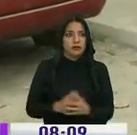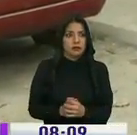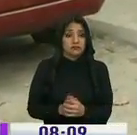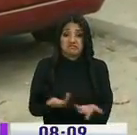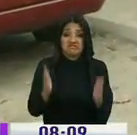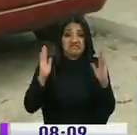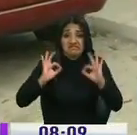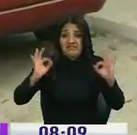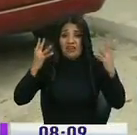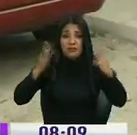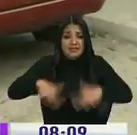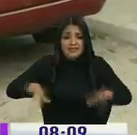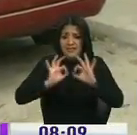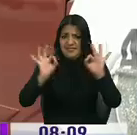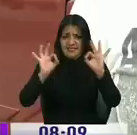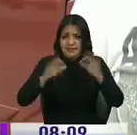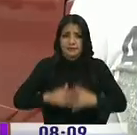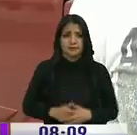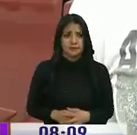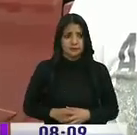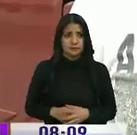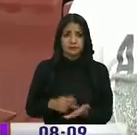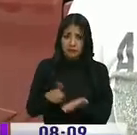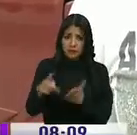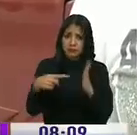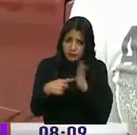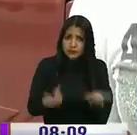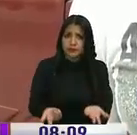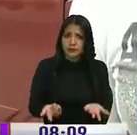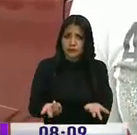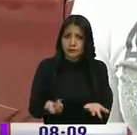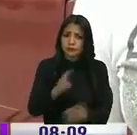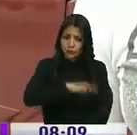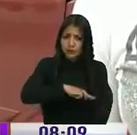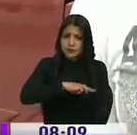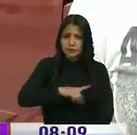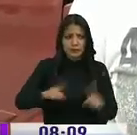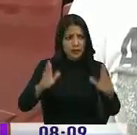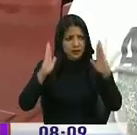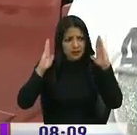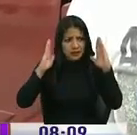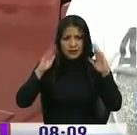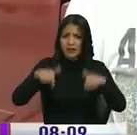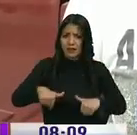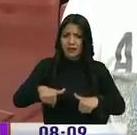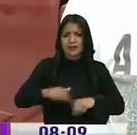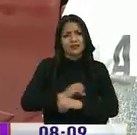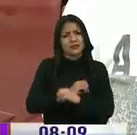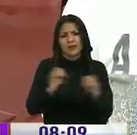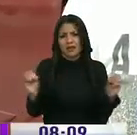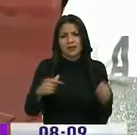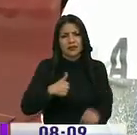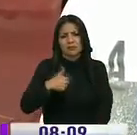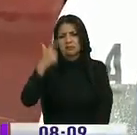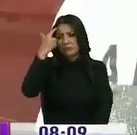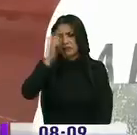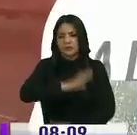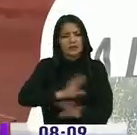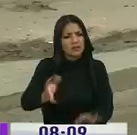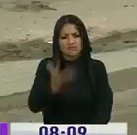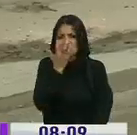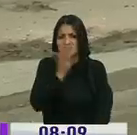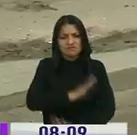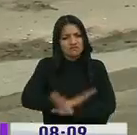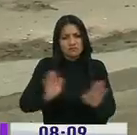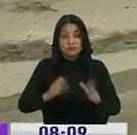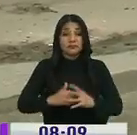han dado obras a de este barrio nosotros pagamos los impuestos al día y que no se atiendan las necesidades del pueblo me parece algo inaudito